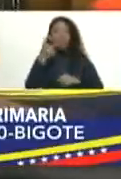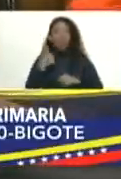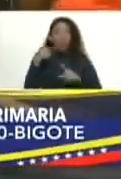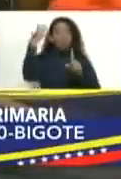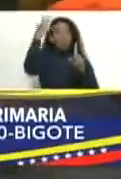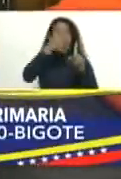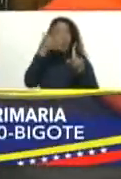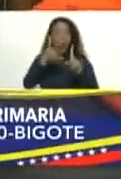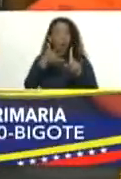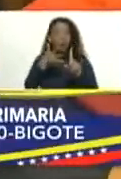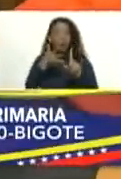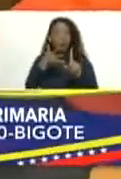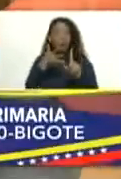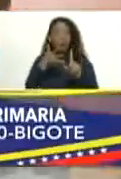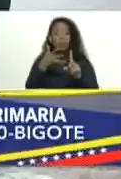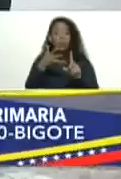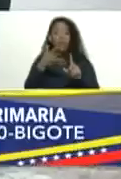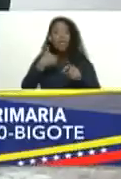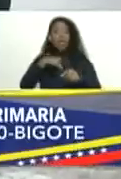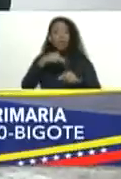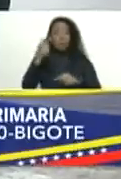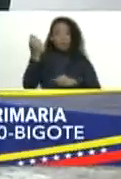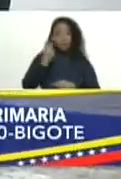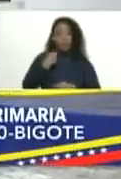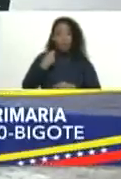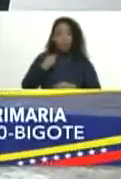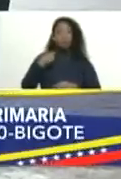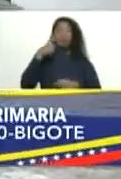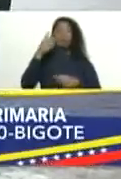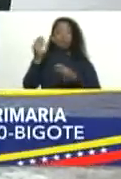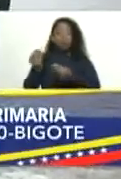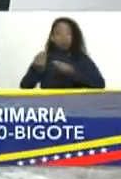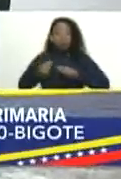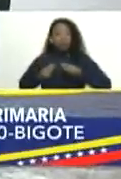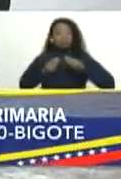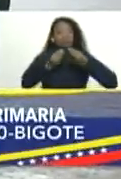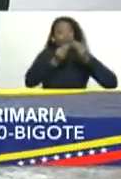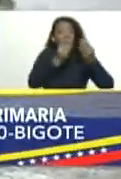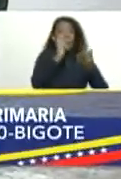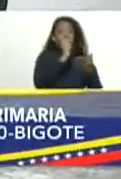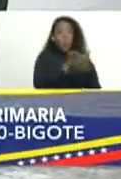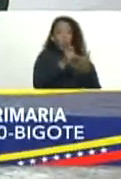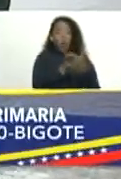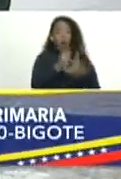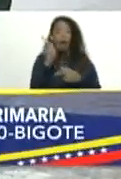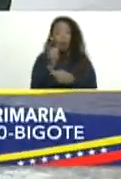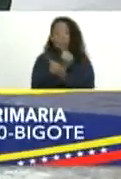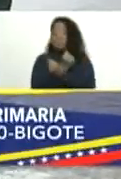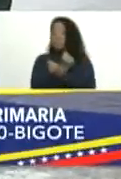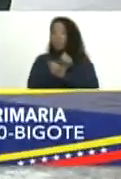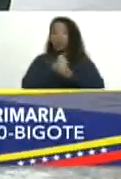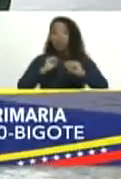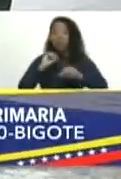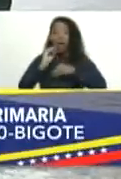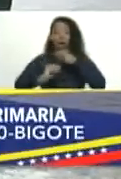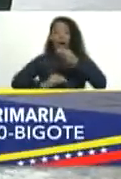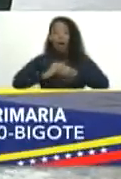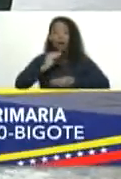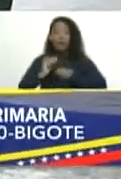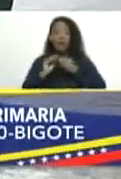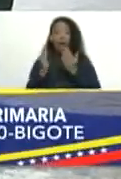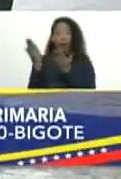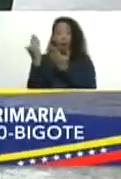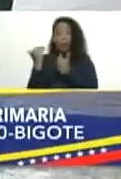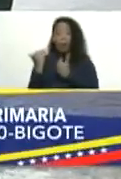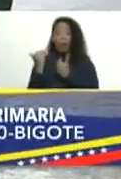y usted obviamente financió, porque al final todo esto sería imposible hacerlo sin el apoyo